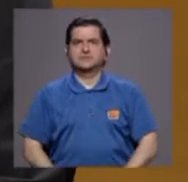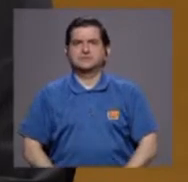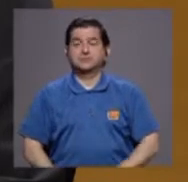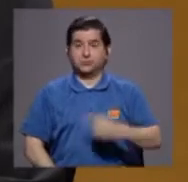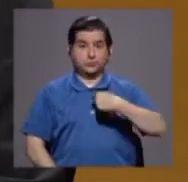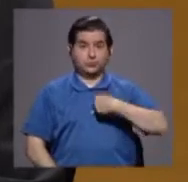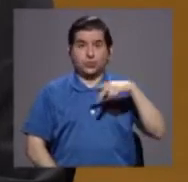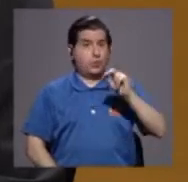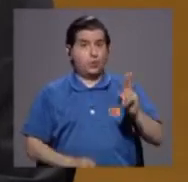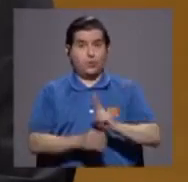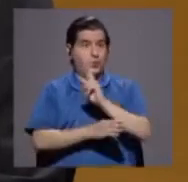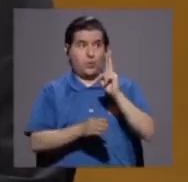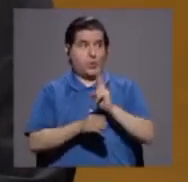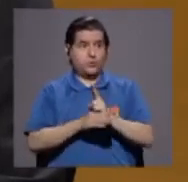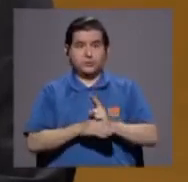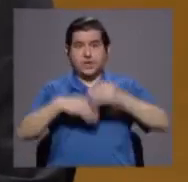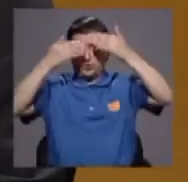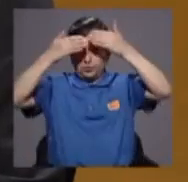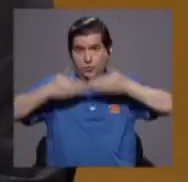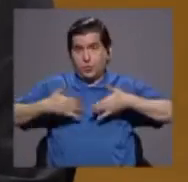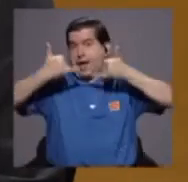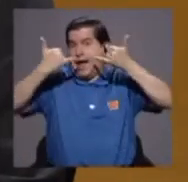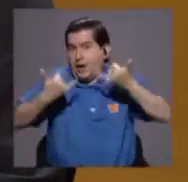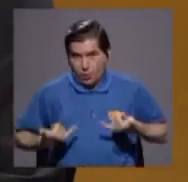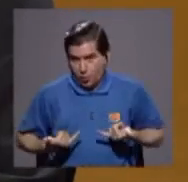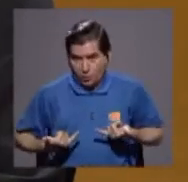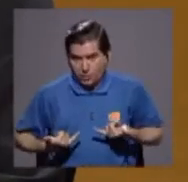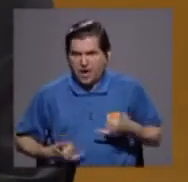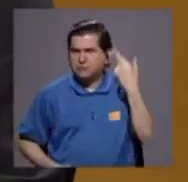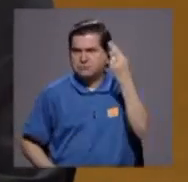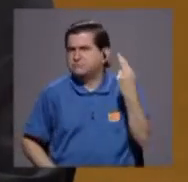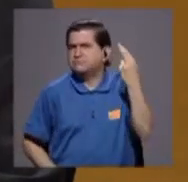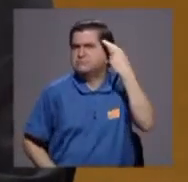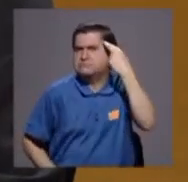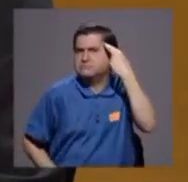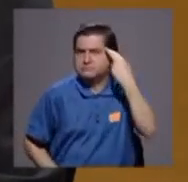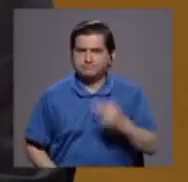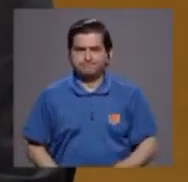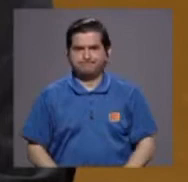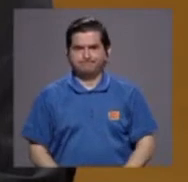Yo no estoy usando la careta en este momento porque